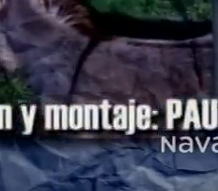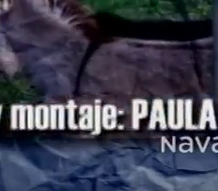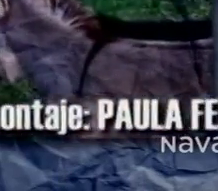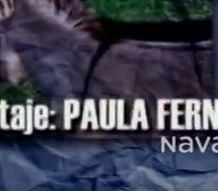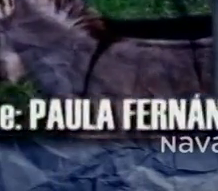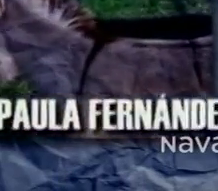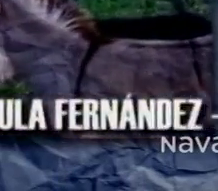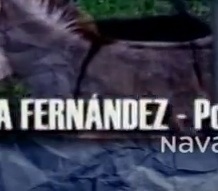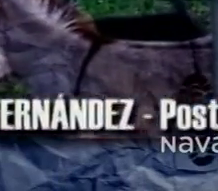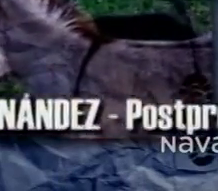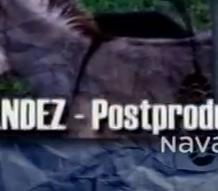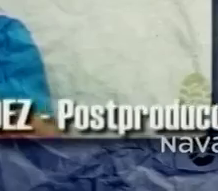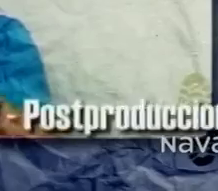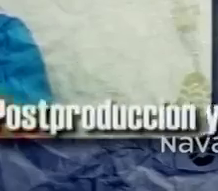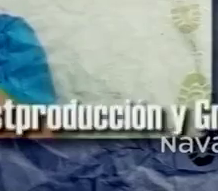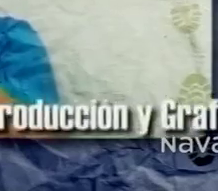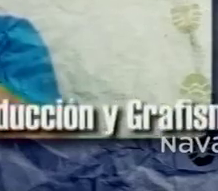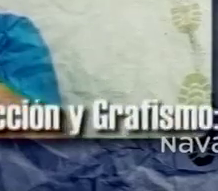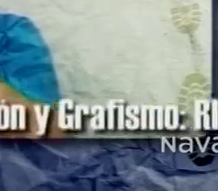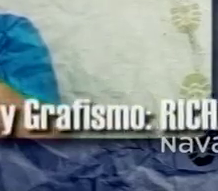Corre, corre. A decir un.